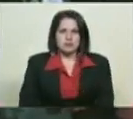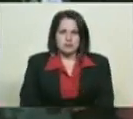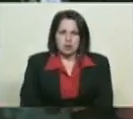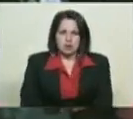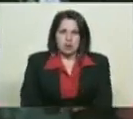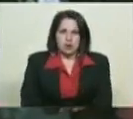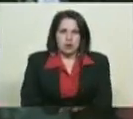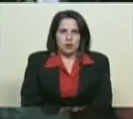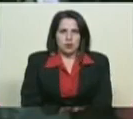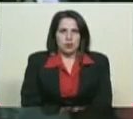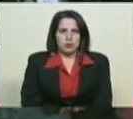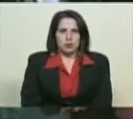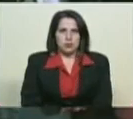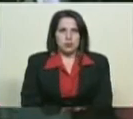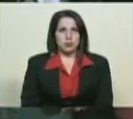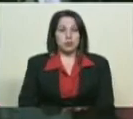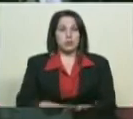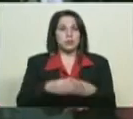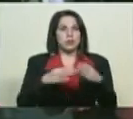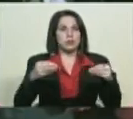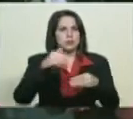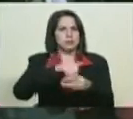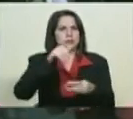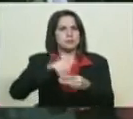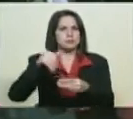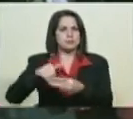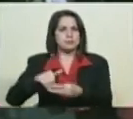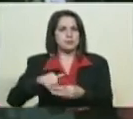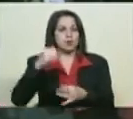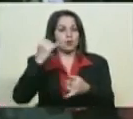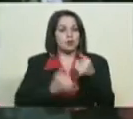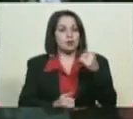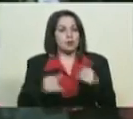una serie de eventos electorales que hemos tenido en el último semestre.